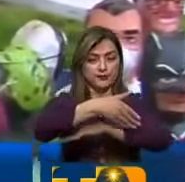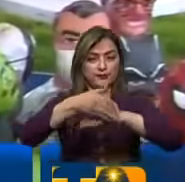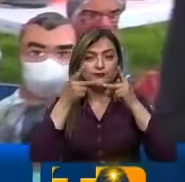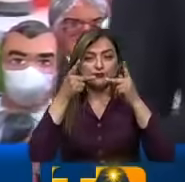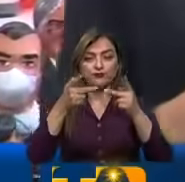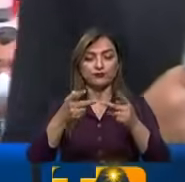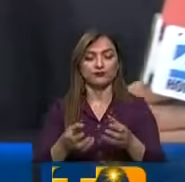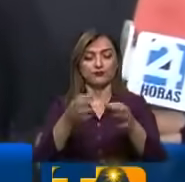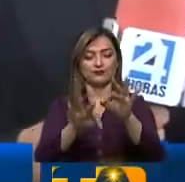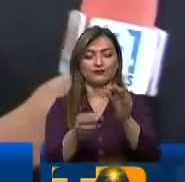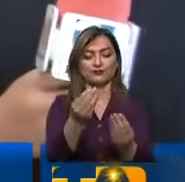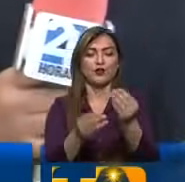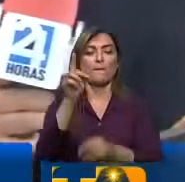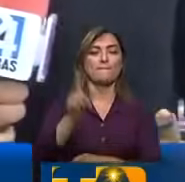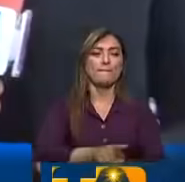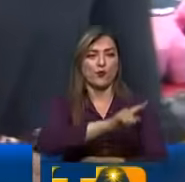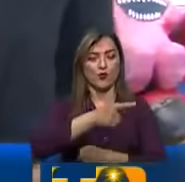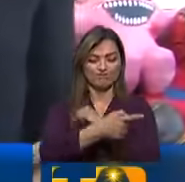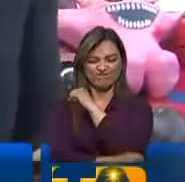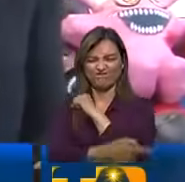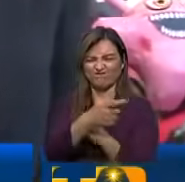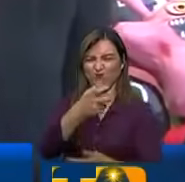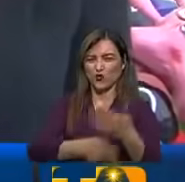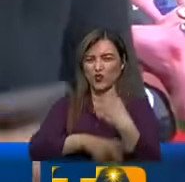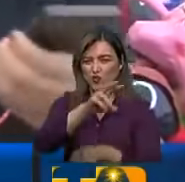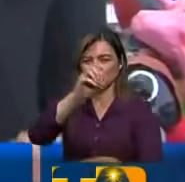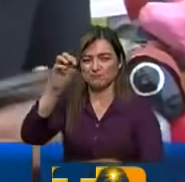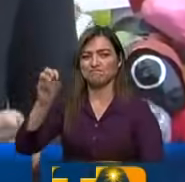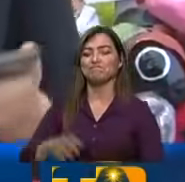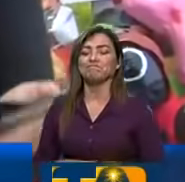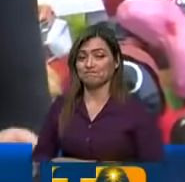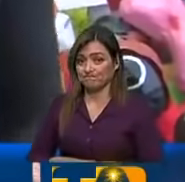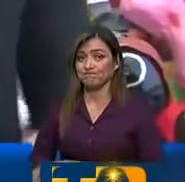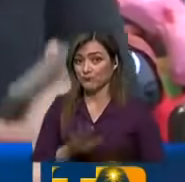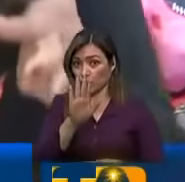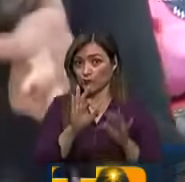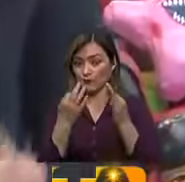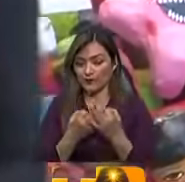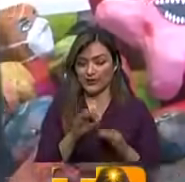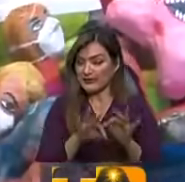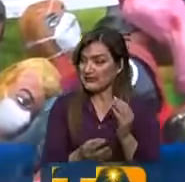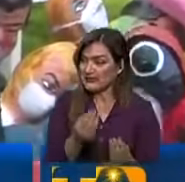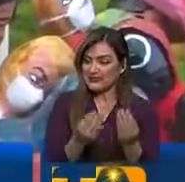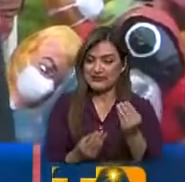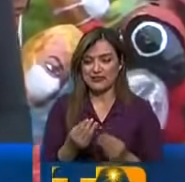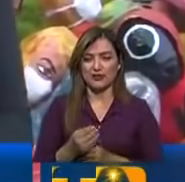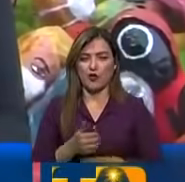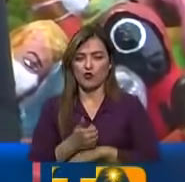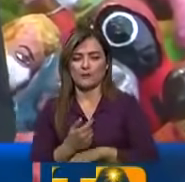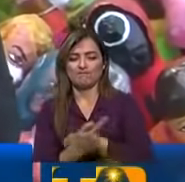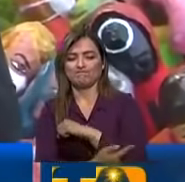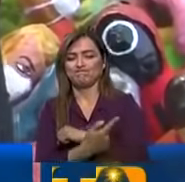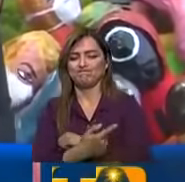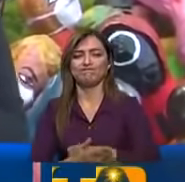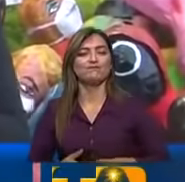público a cielo abierto. Puede haber una sanción de $200 si se encuentra usted y a su familia realizando esta